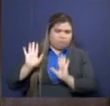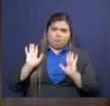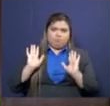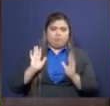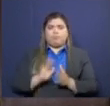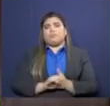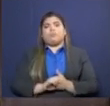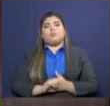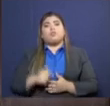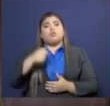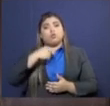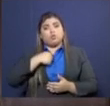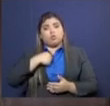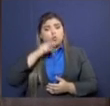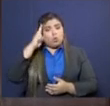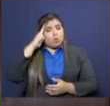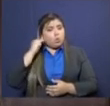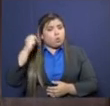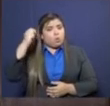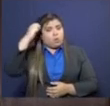Como lo prometí al país,